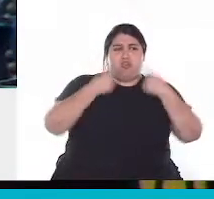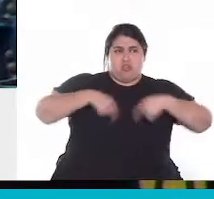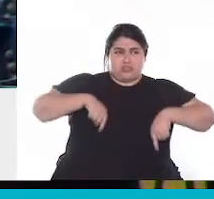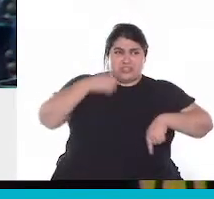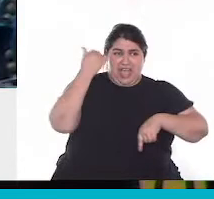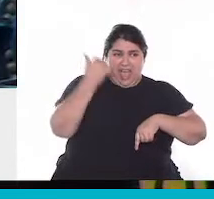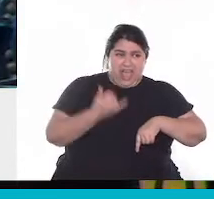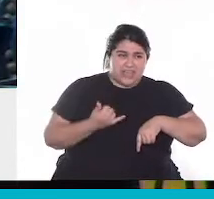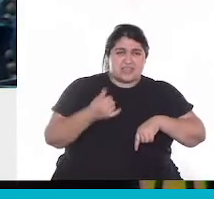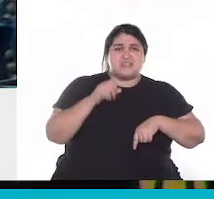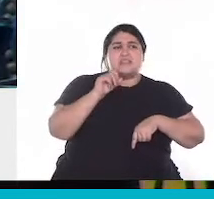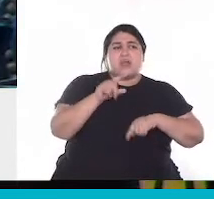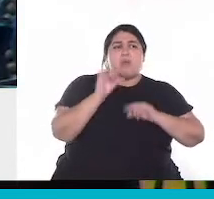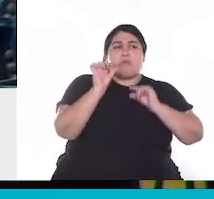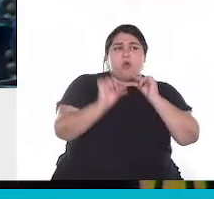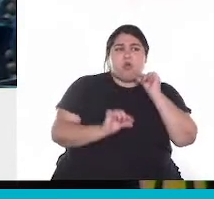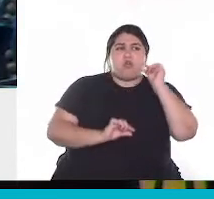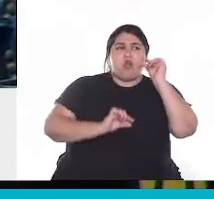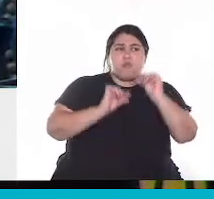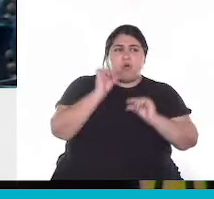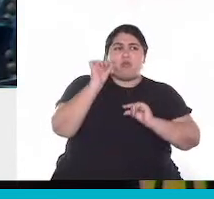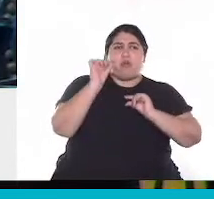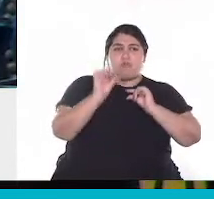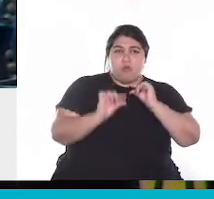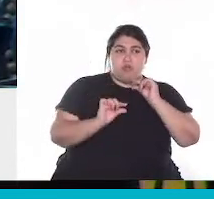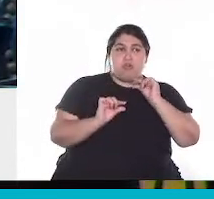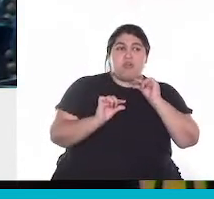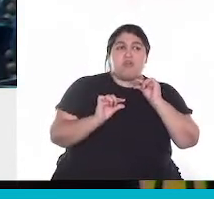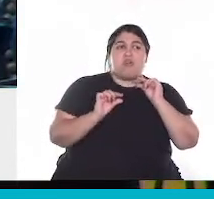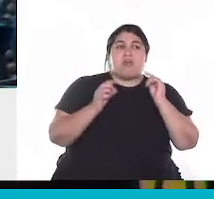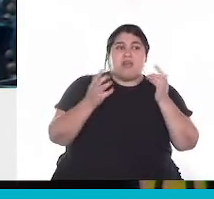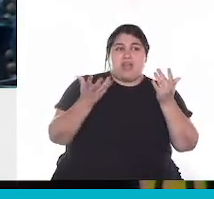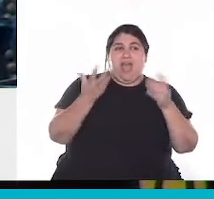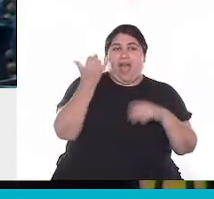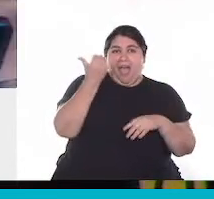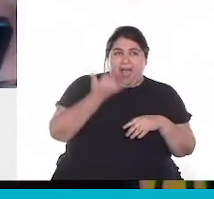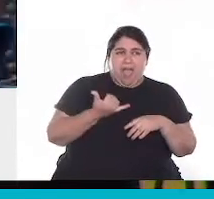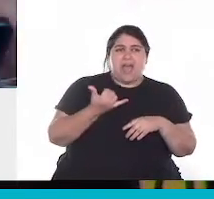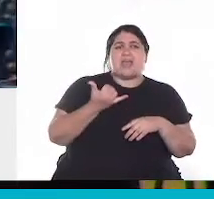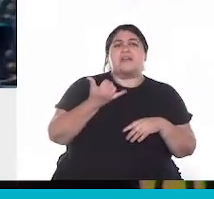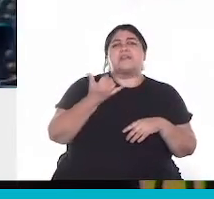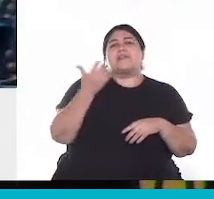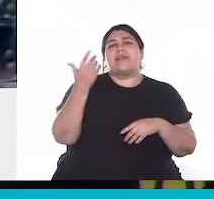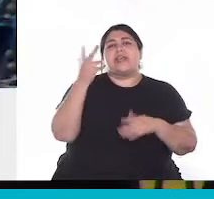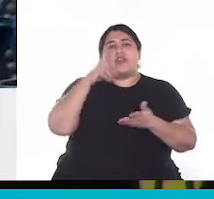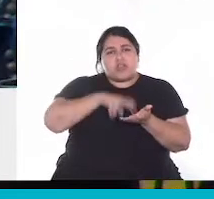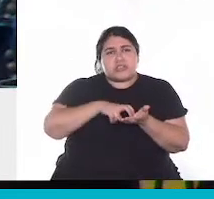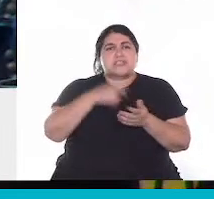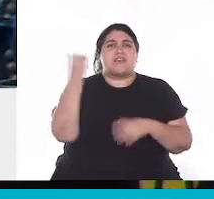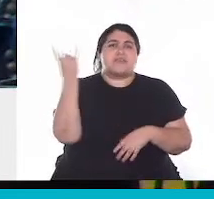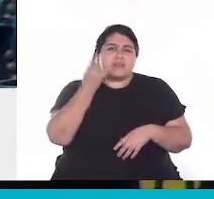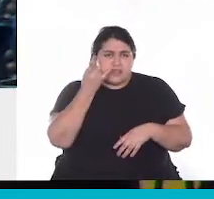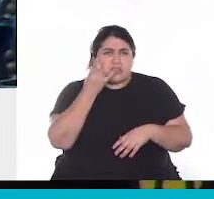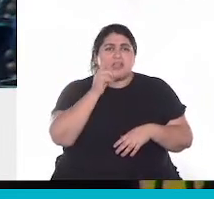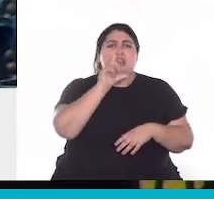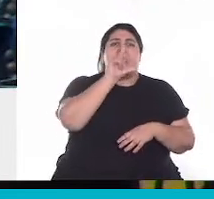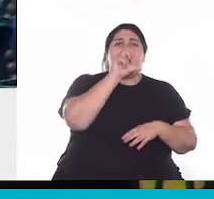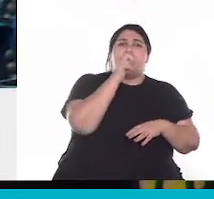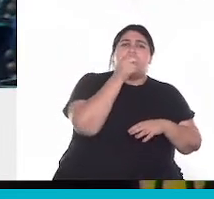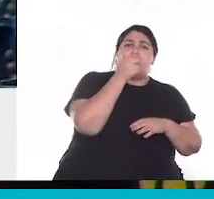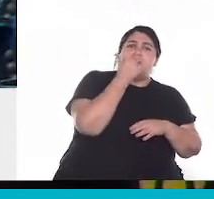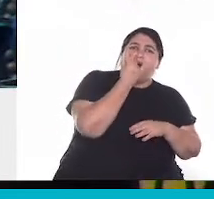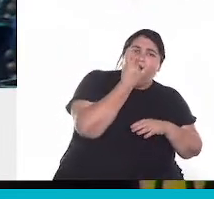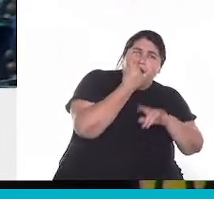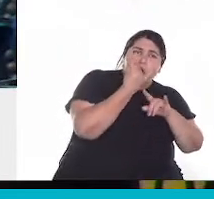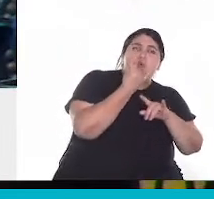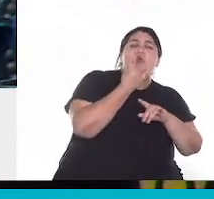cómo se ha ido constituyendo a partir de las fake news y el lawfare, cómo se ha ido constituyendo